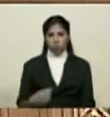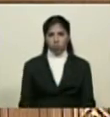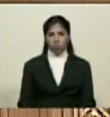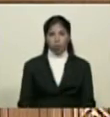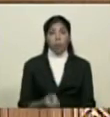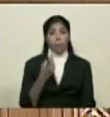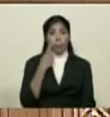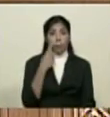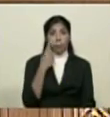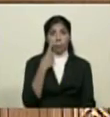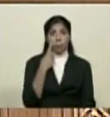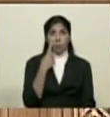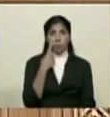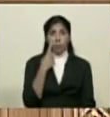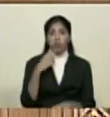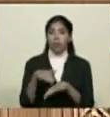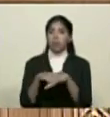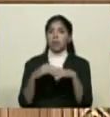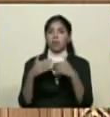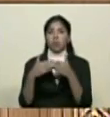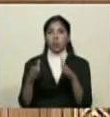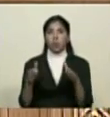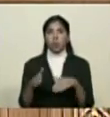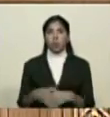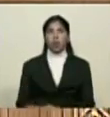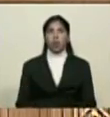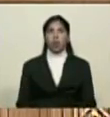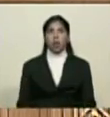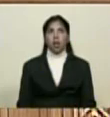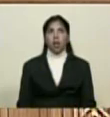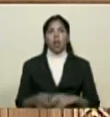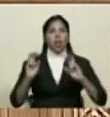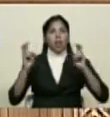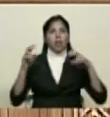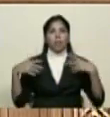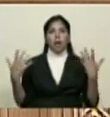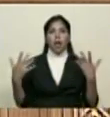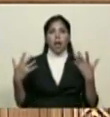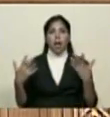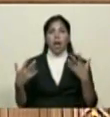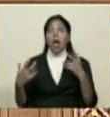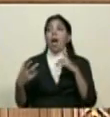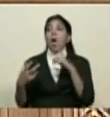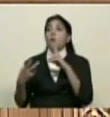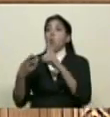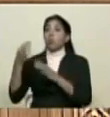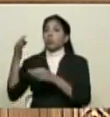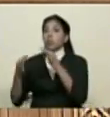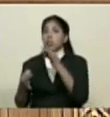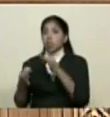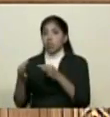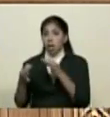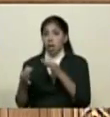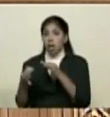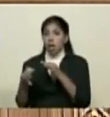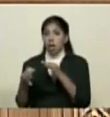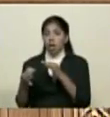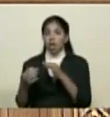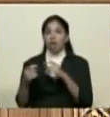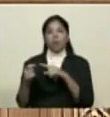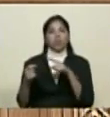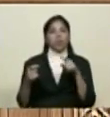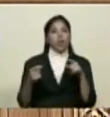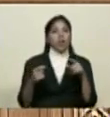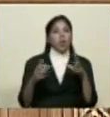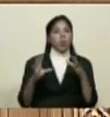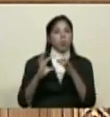que como Ministerio Público nuestro lema es por la justicia y los derechos humanos. Yo interpreto al Ministerio